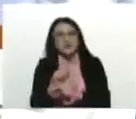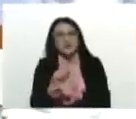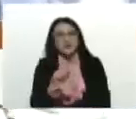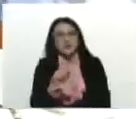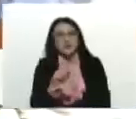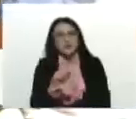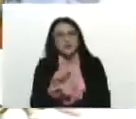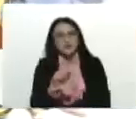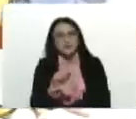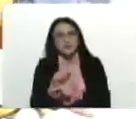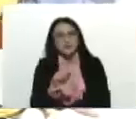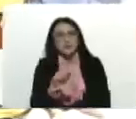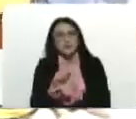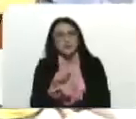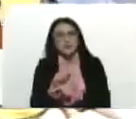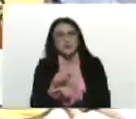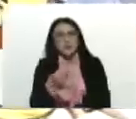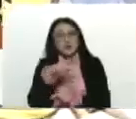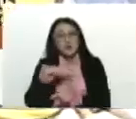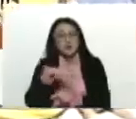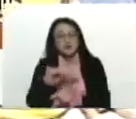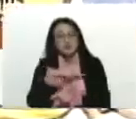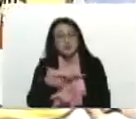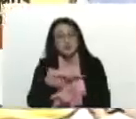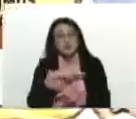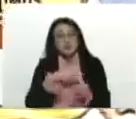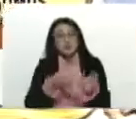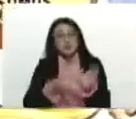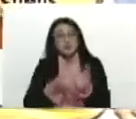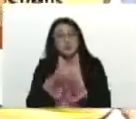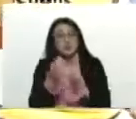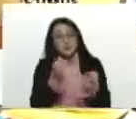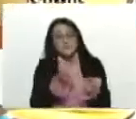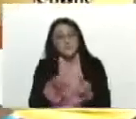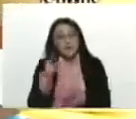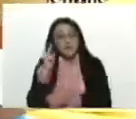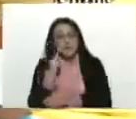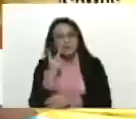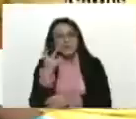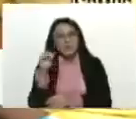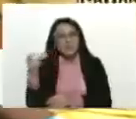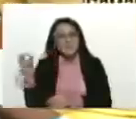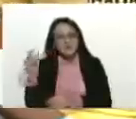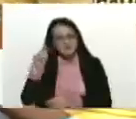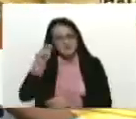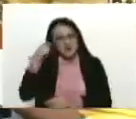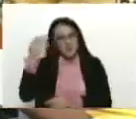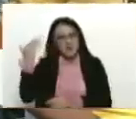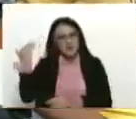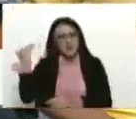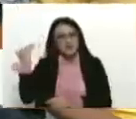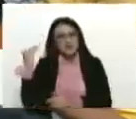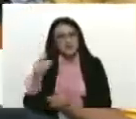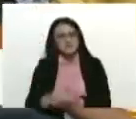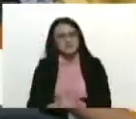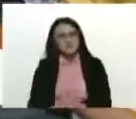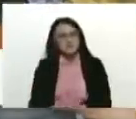a nosotros a la al plan Bolívar dos mil lo recuerdo